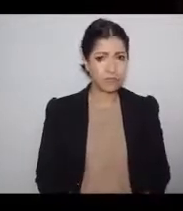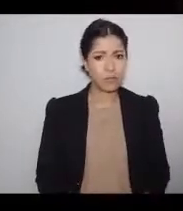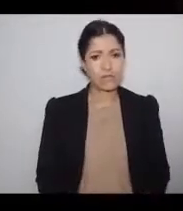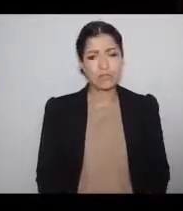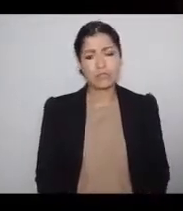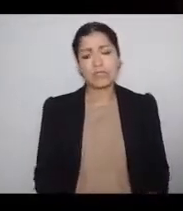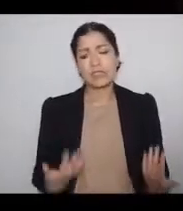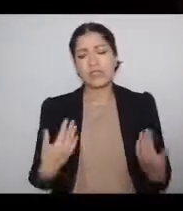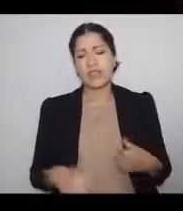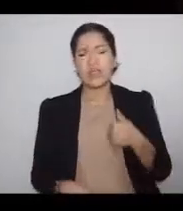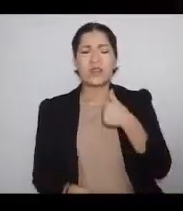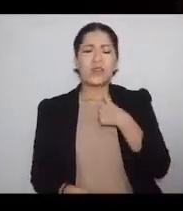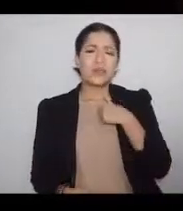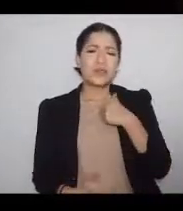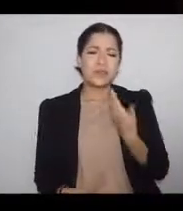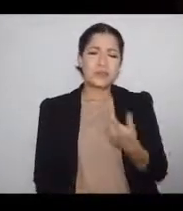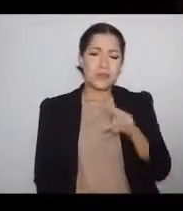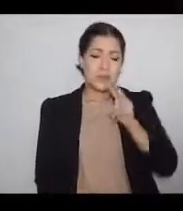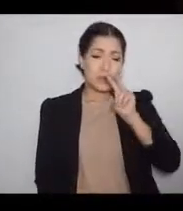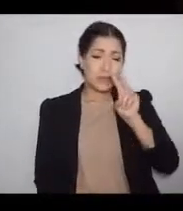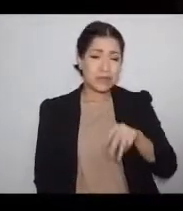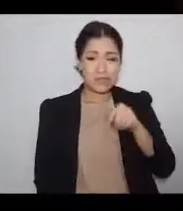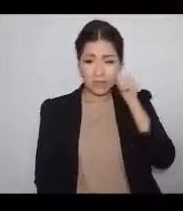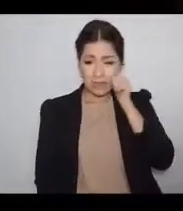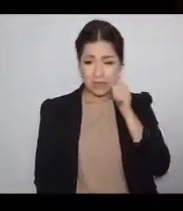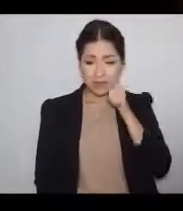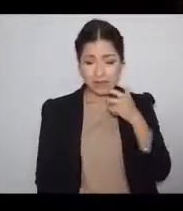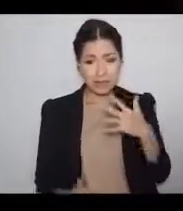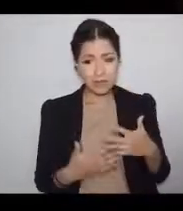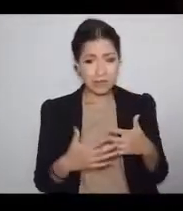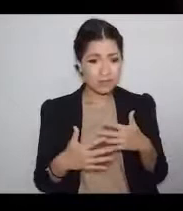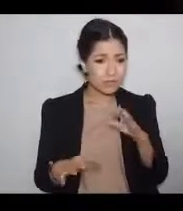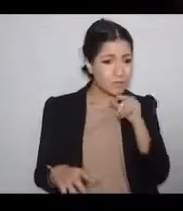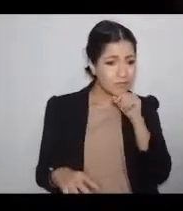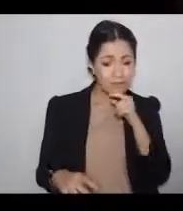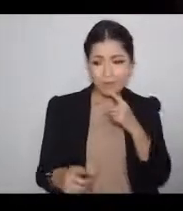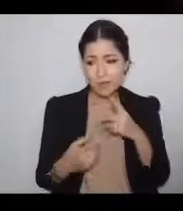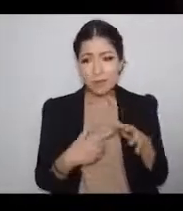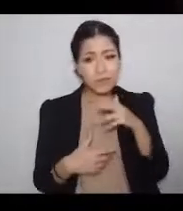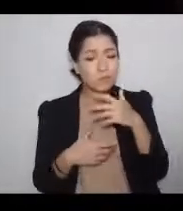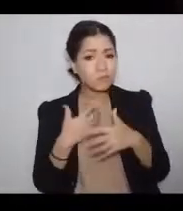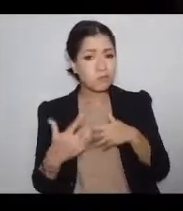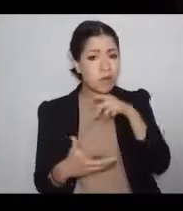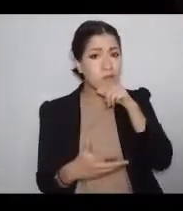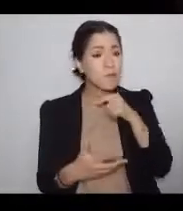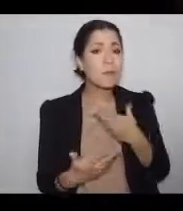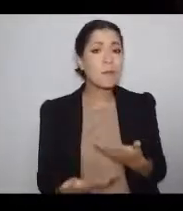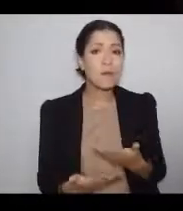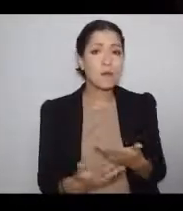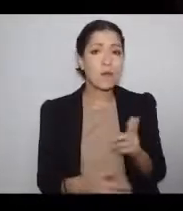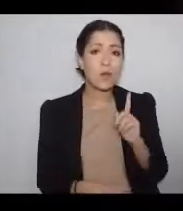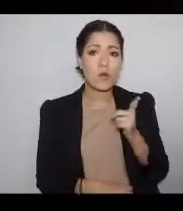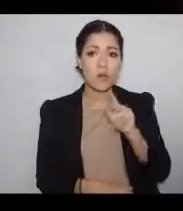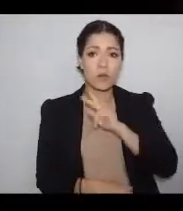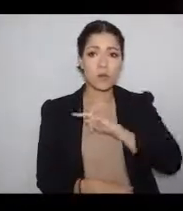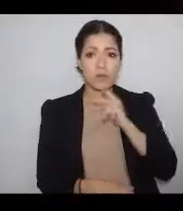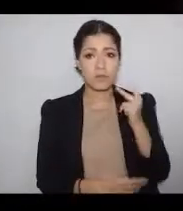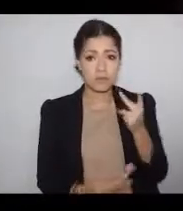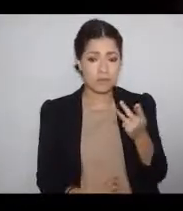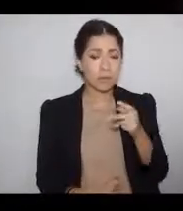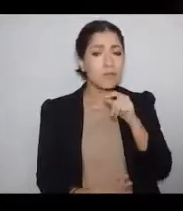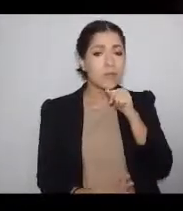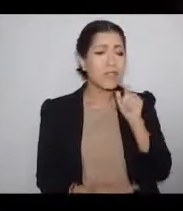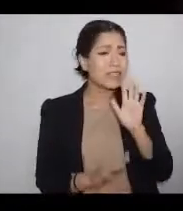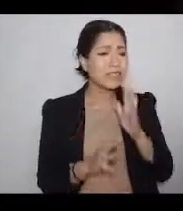Soy impaciente. Espero que mis vicios mueran antes que yo. Me quedan